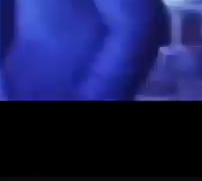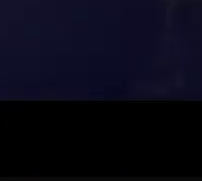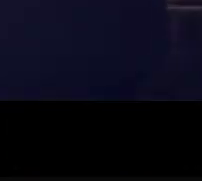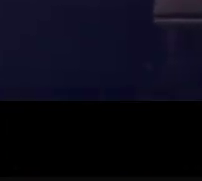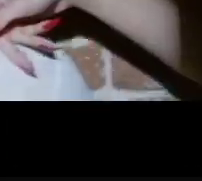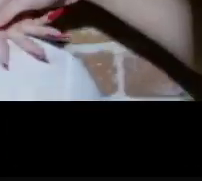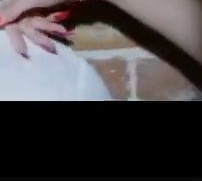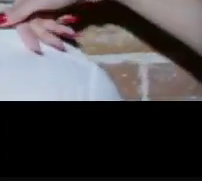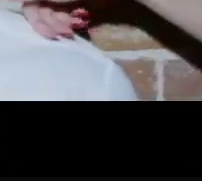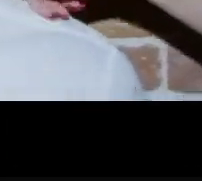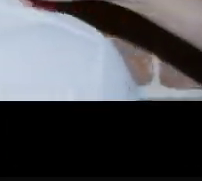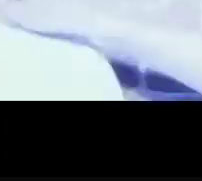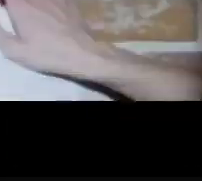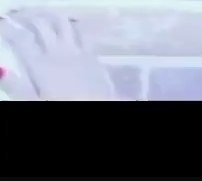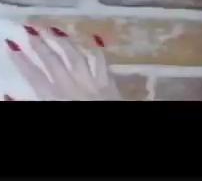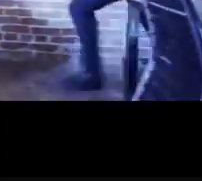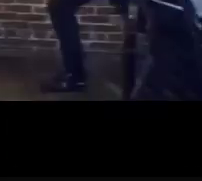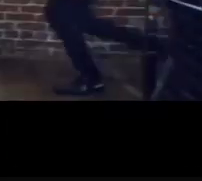breve.